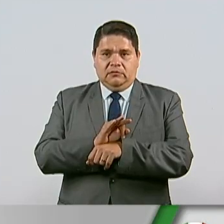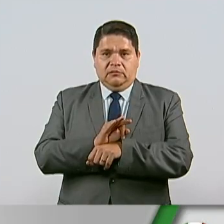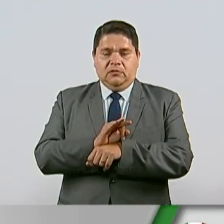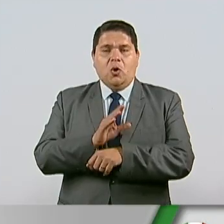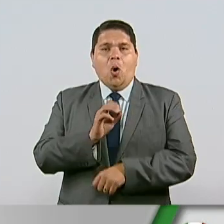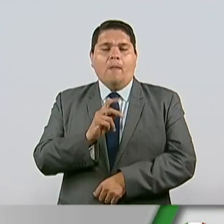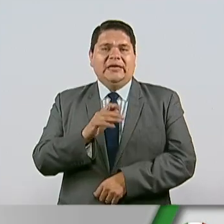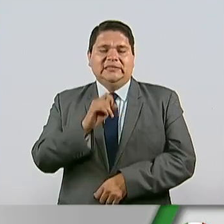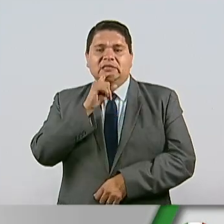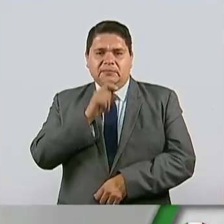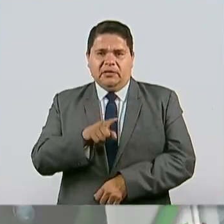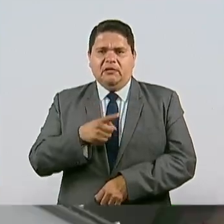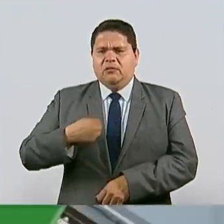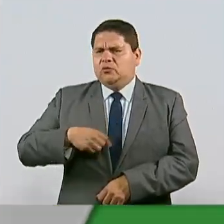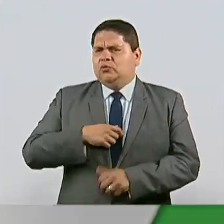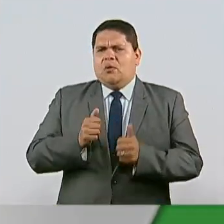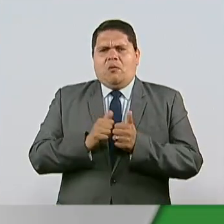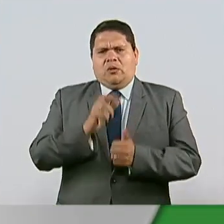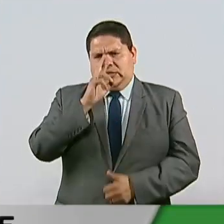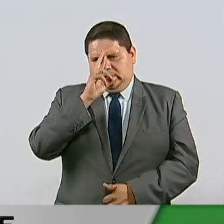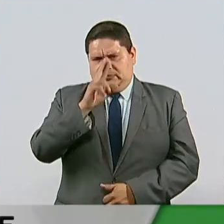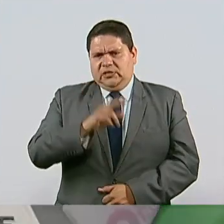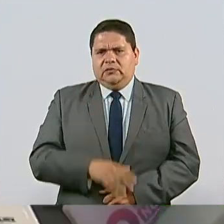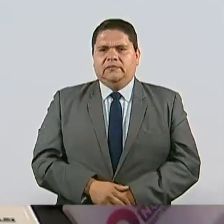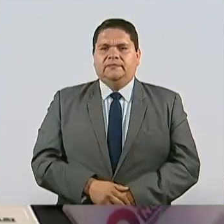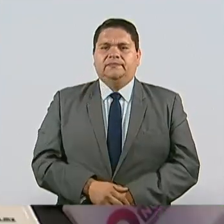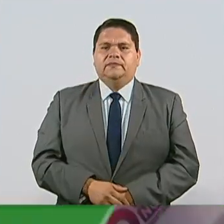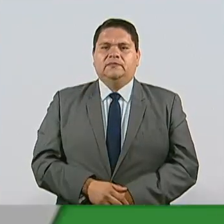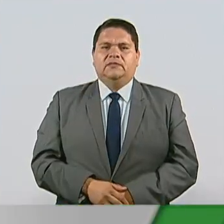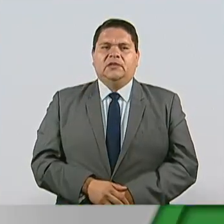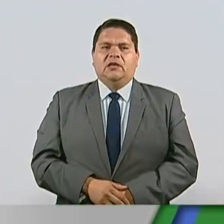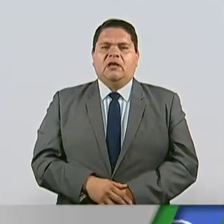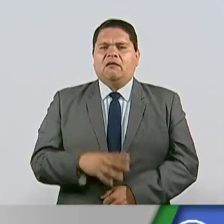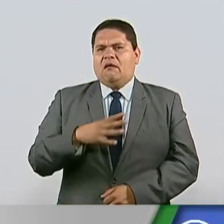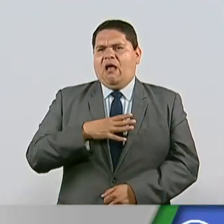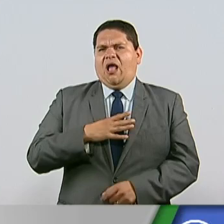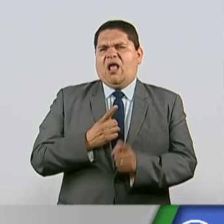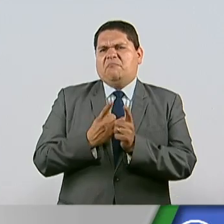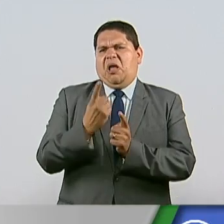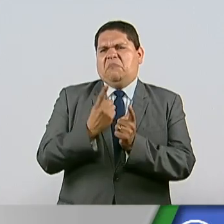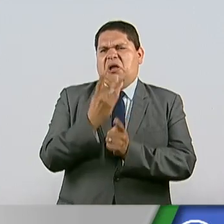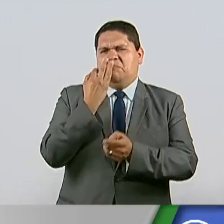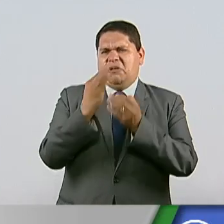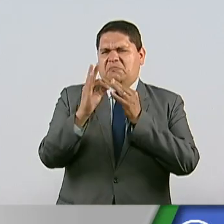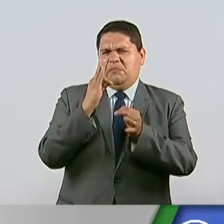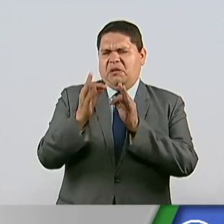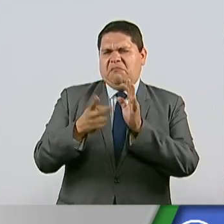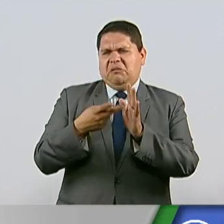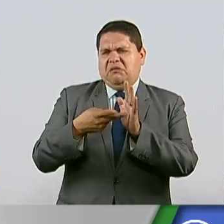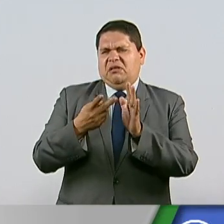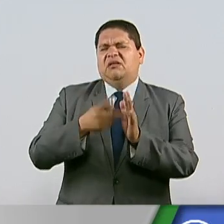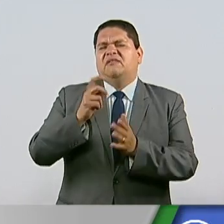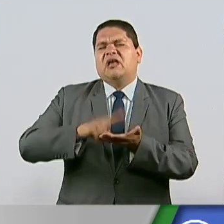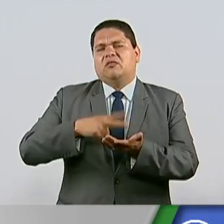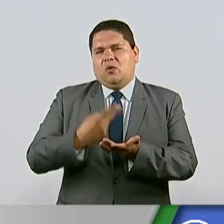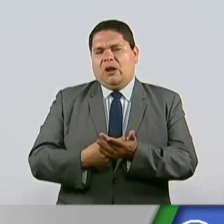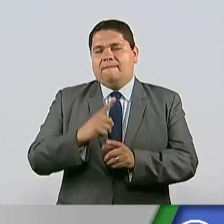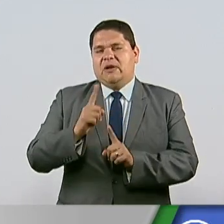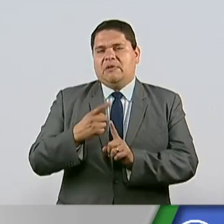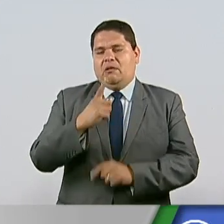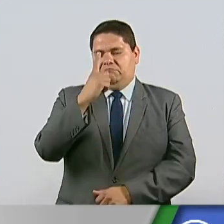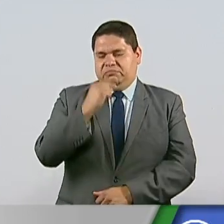lo haremos como somos nosotros, respetuosos. Quien insulta a los demás, insulta dos veces. Primero se insulta a sí mismo porque se